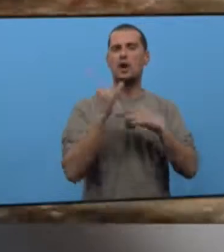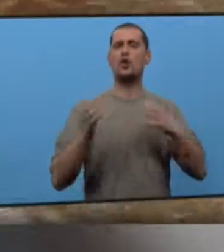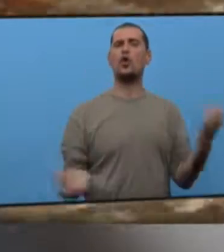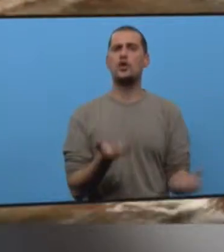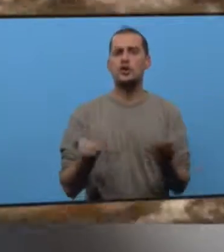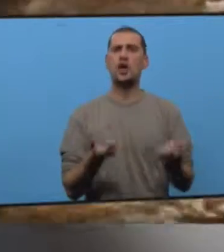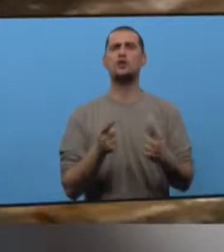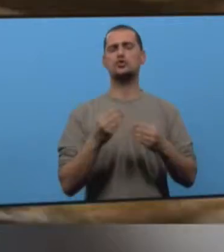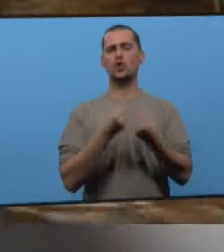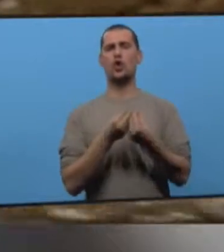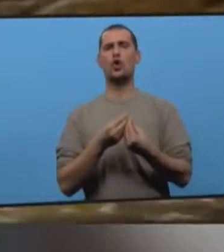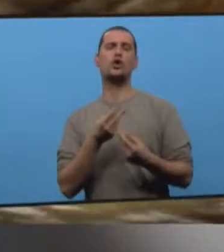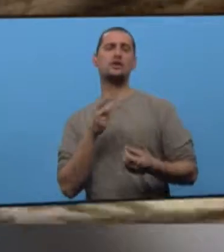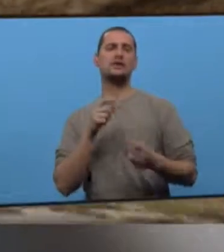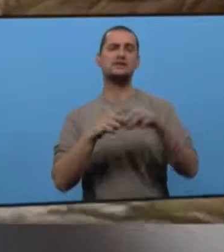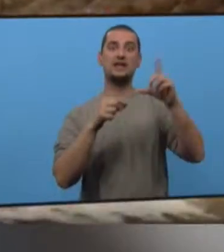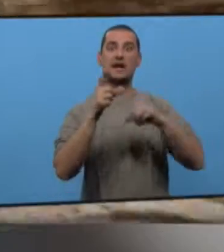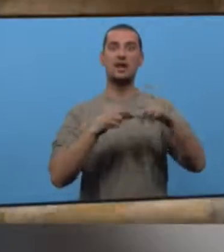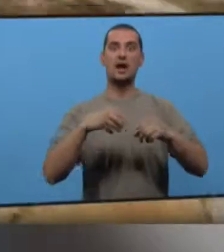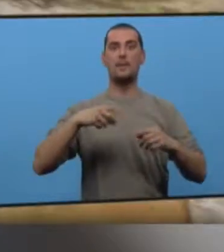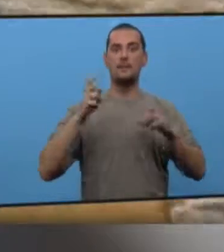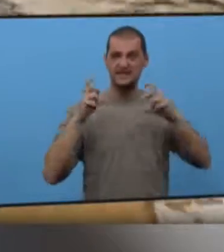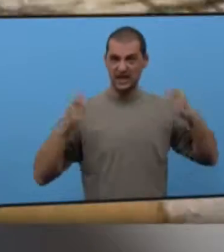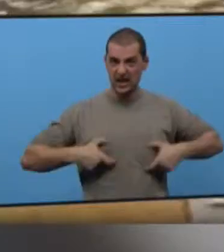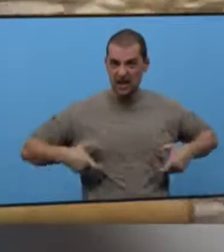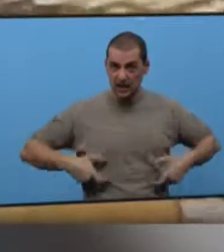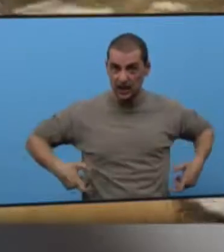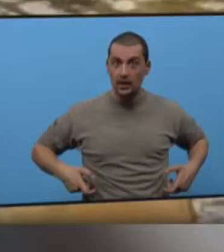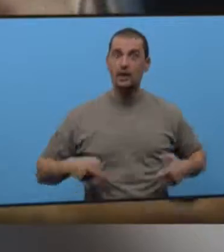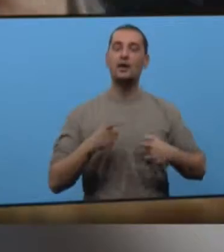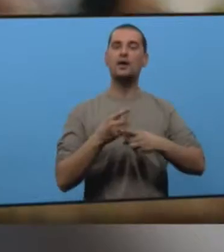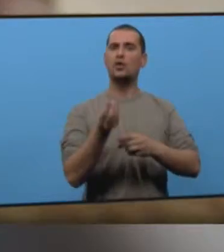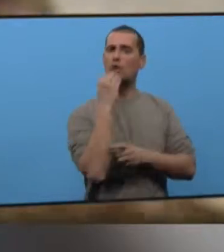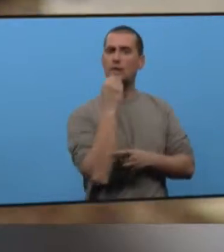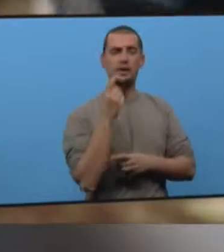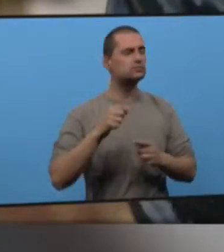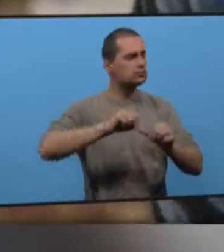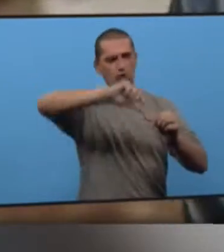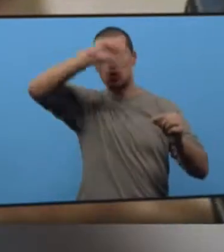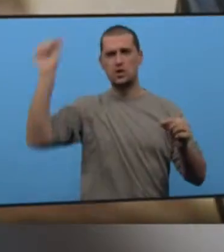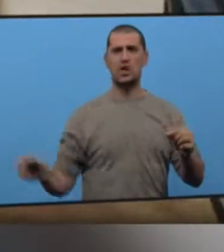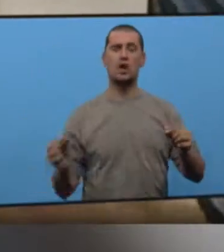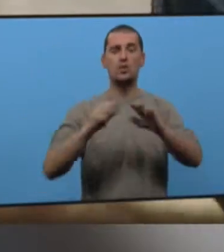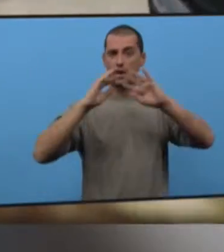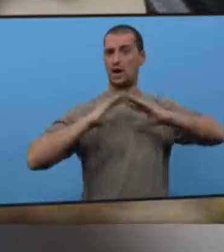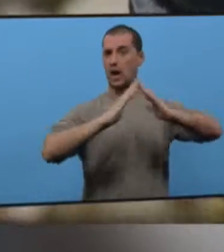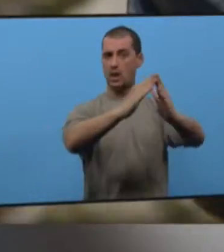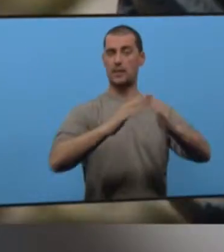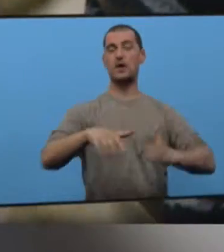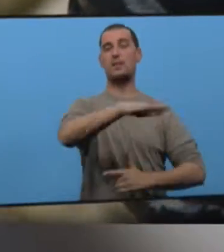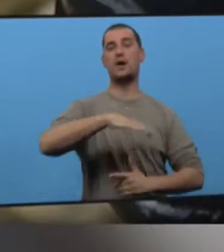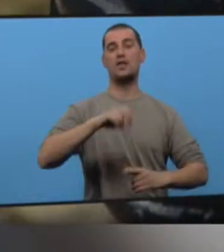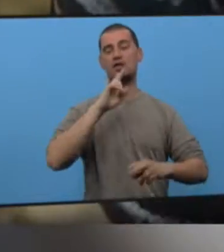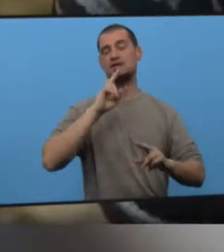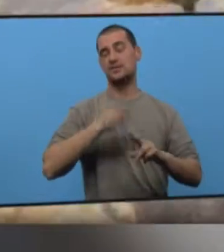galegos con estrela Michelin e un concurso gastronómico. A degustación deste froito do mar terá lugar durante todo o día, nunha carpa na Praza